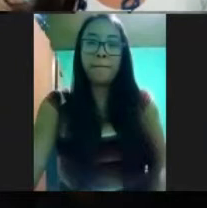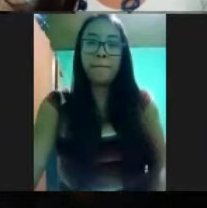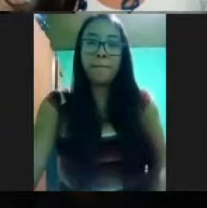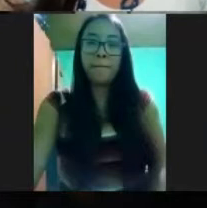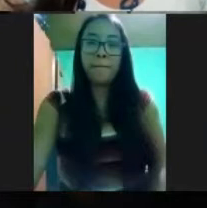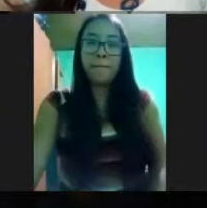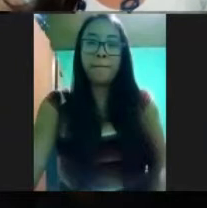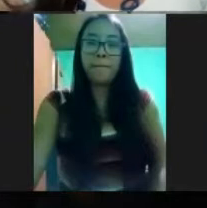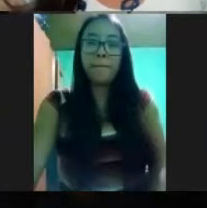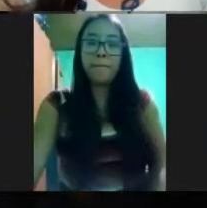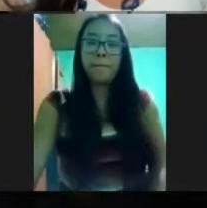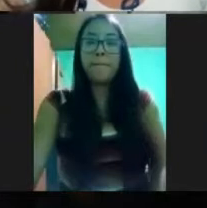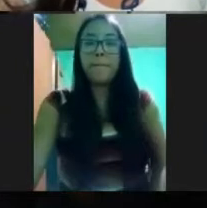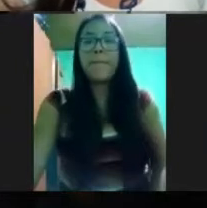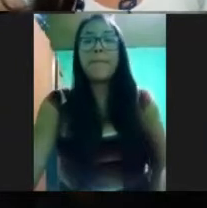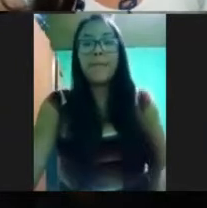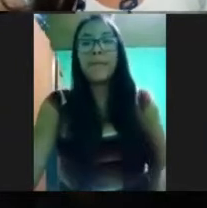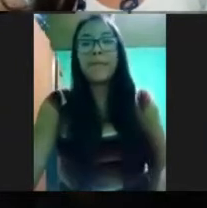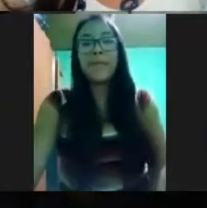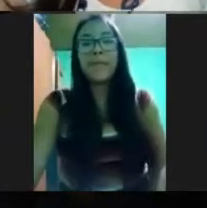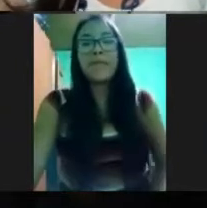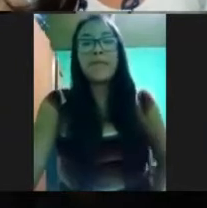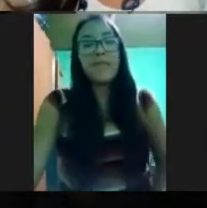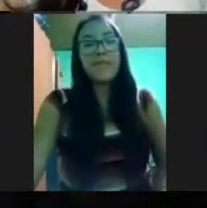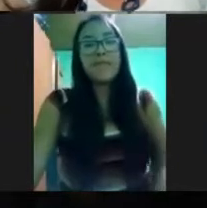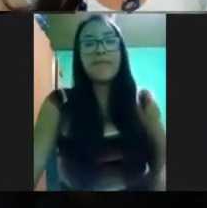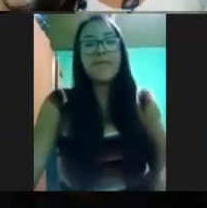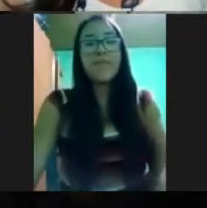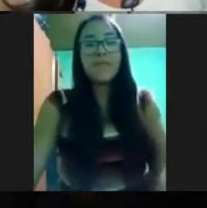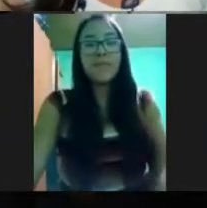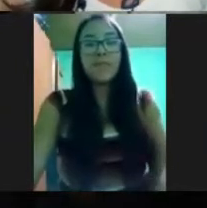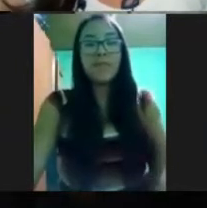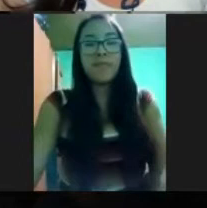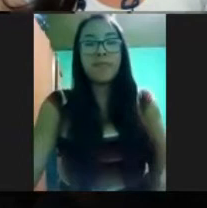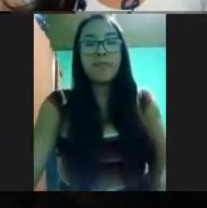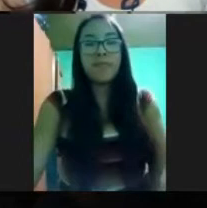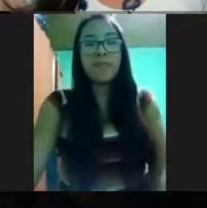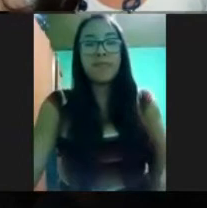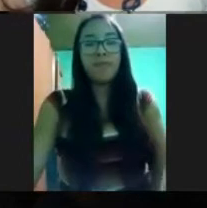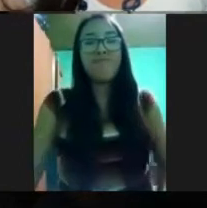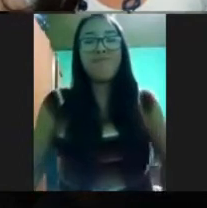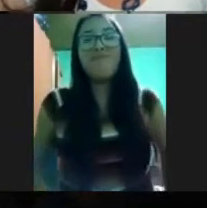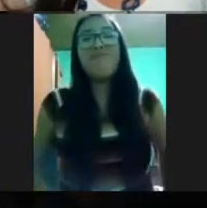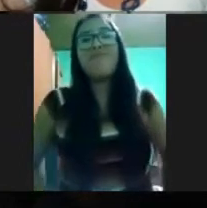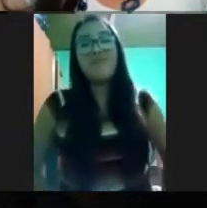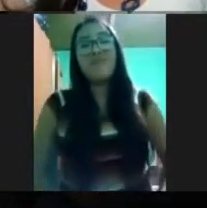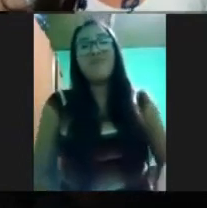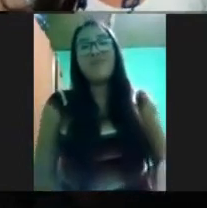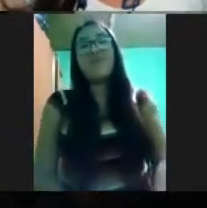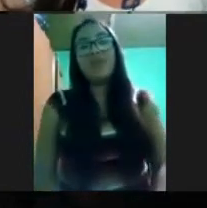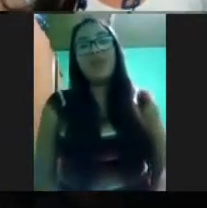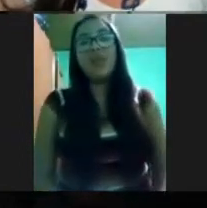por cada 10.000 habitantes en las zonas urbanas y solamente 3 por cada 10.000 habitantes en las zonas